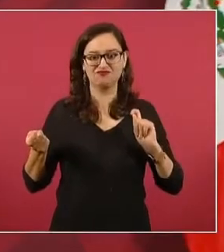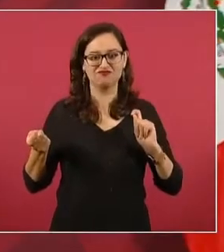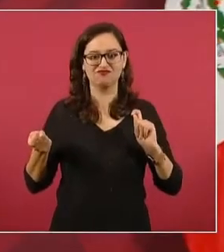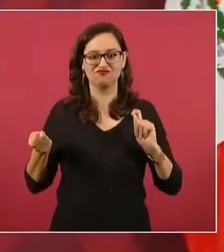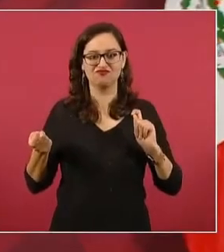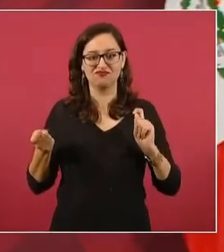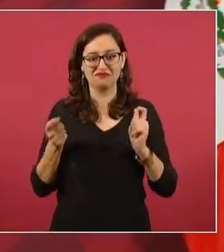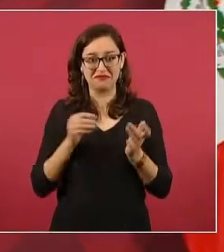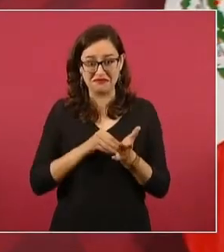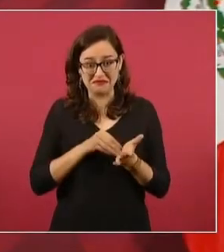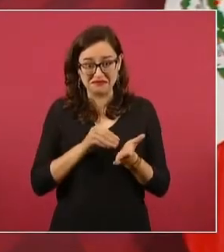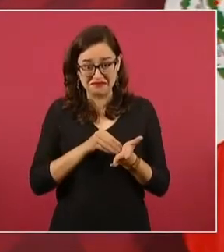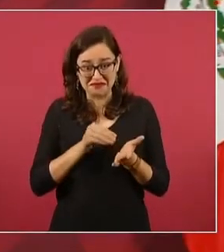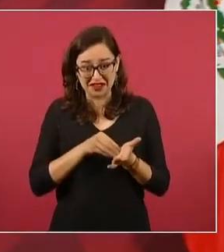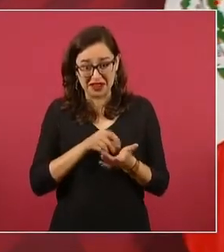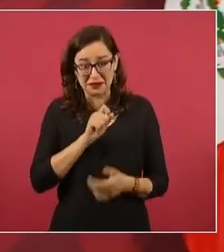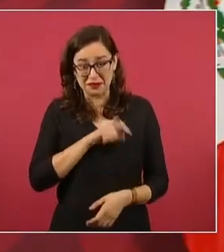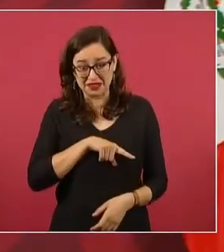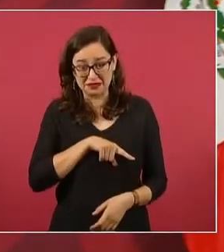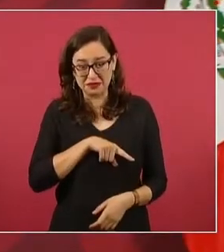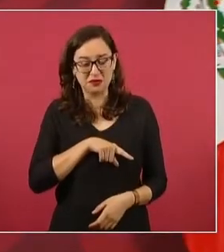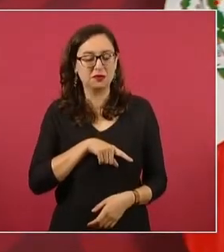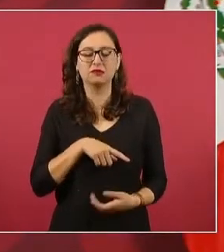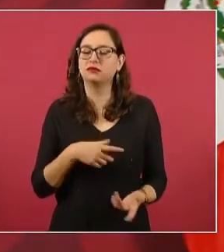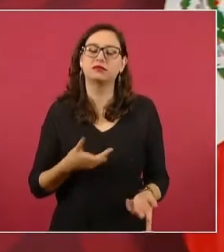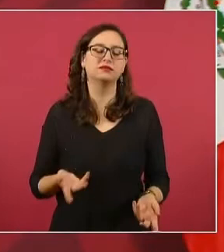no van a poder